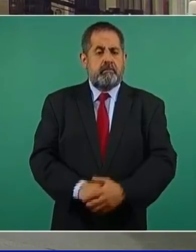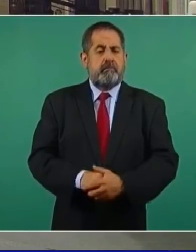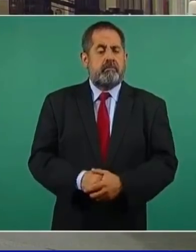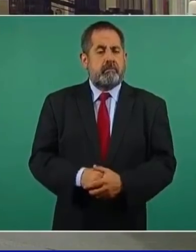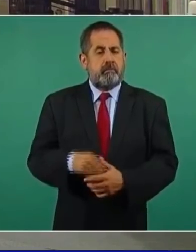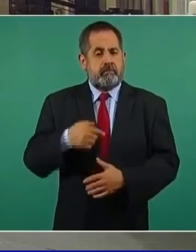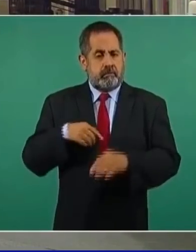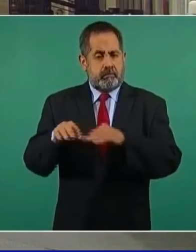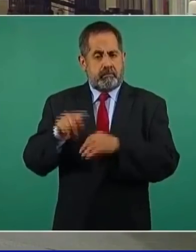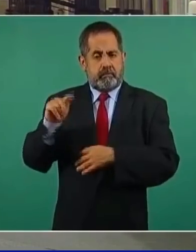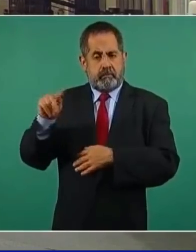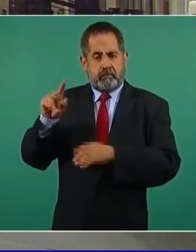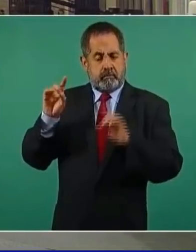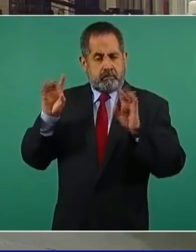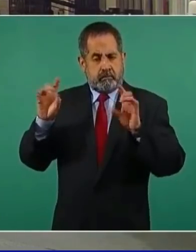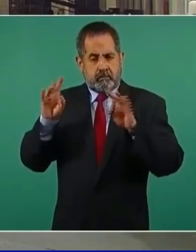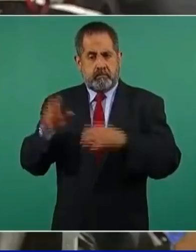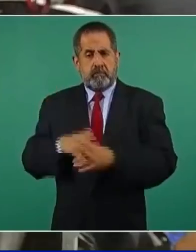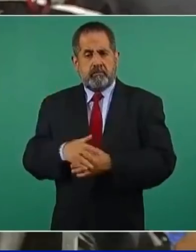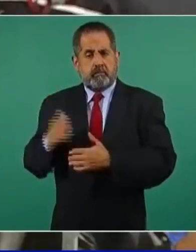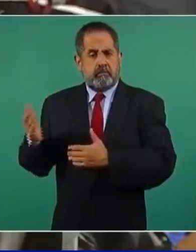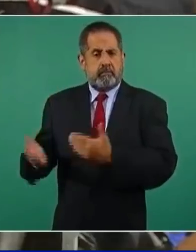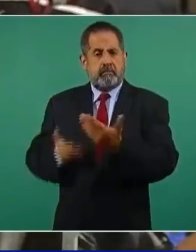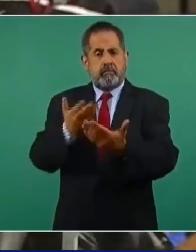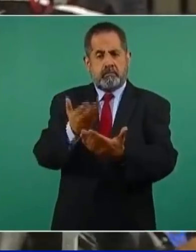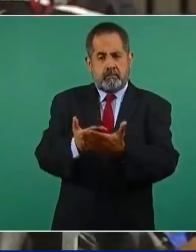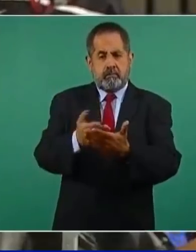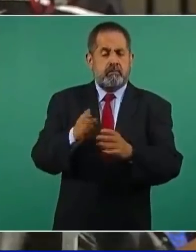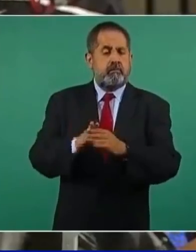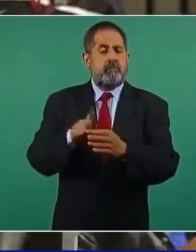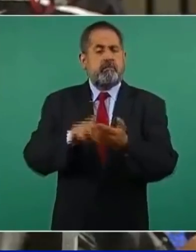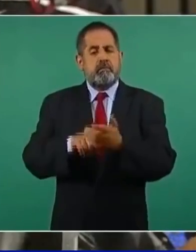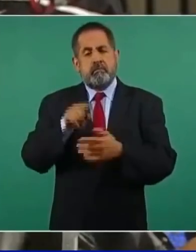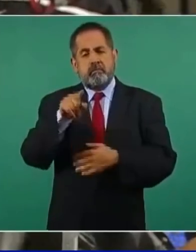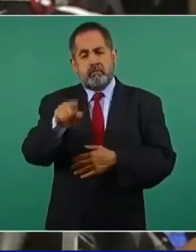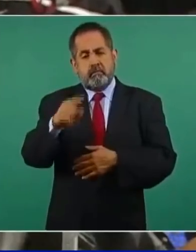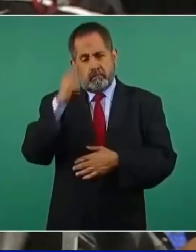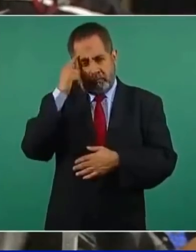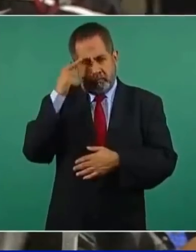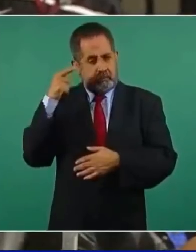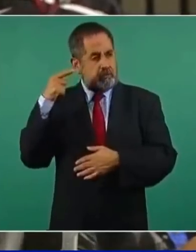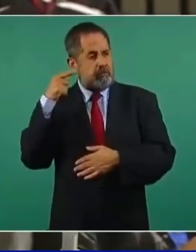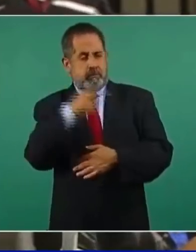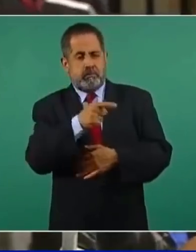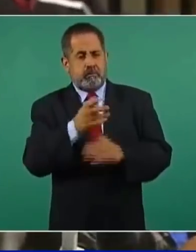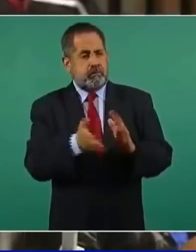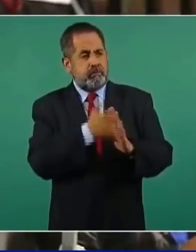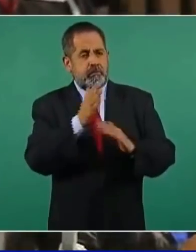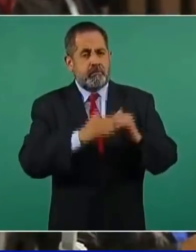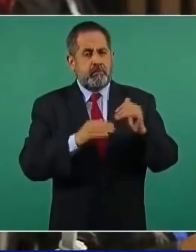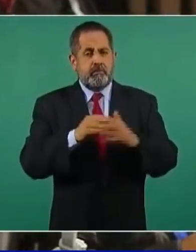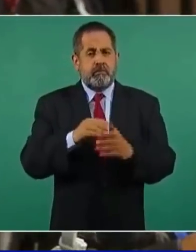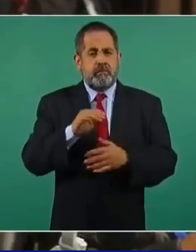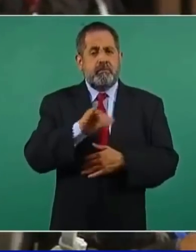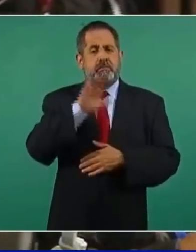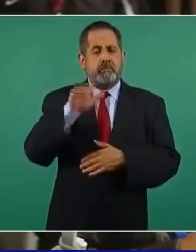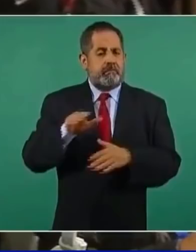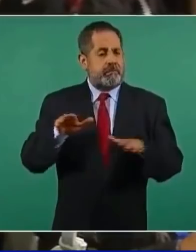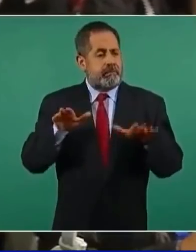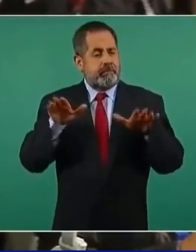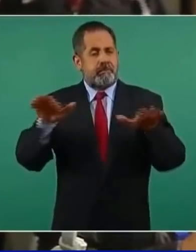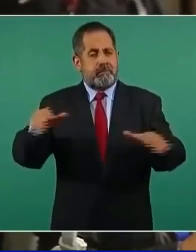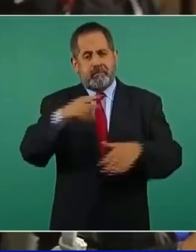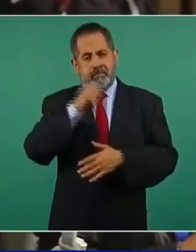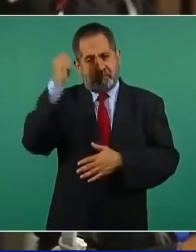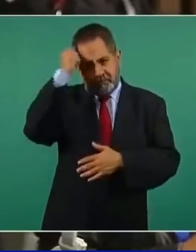Ángeles. Yo traigo una propuesta de que ahí donde usted iba a construir, o se iba a construir más bien el aeropuerto hundido en